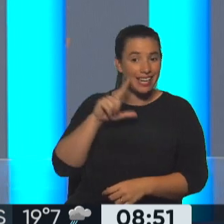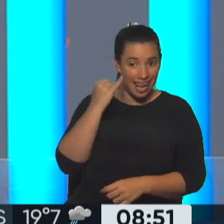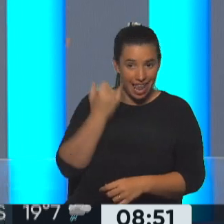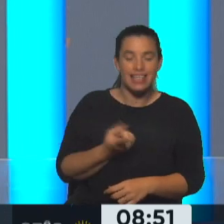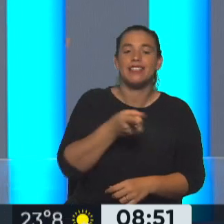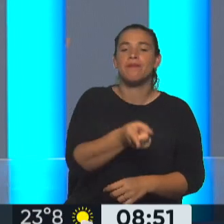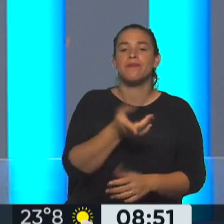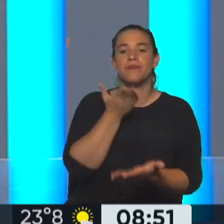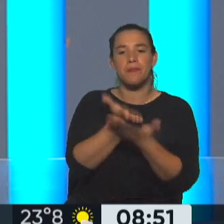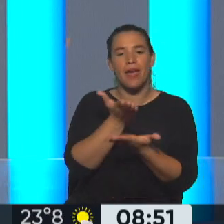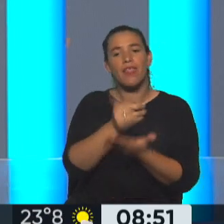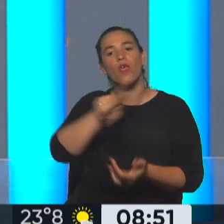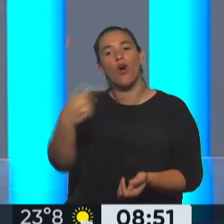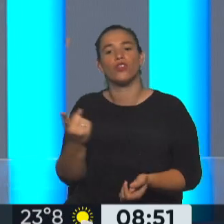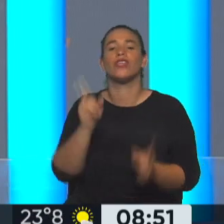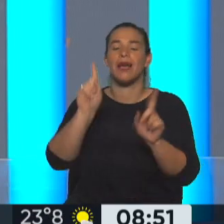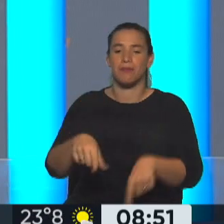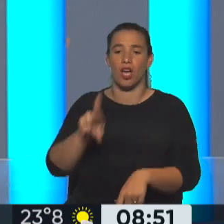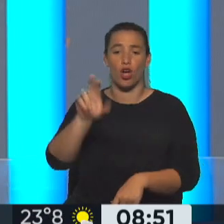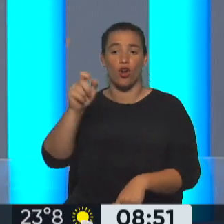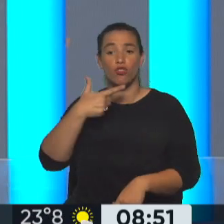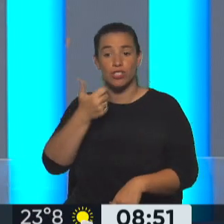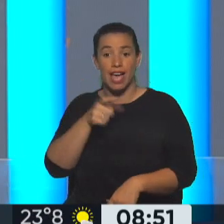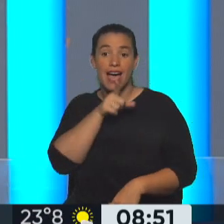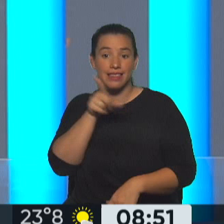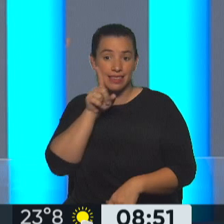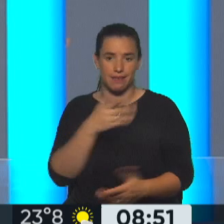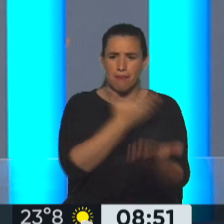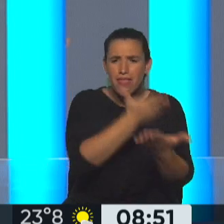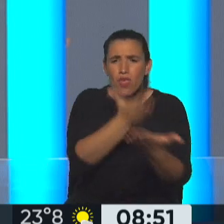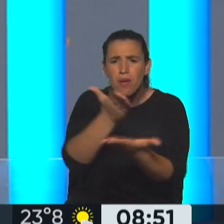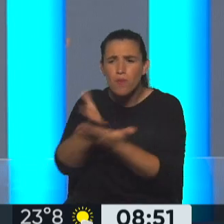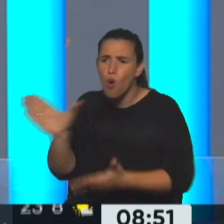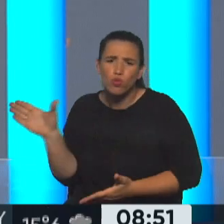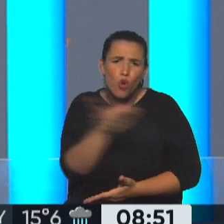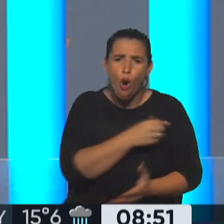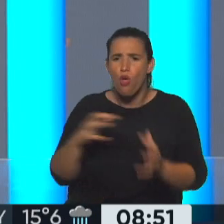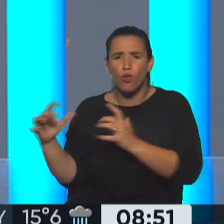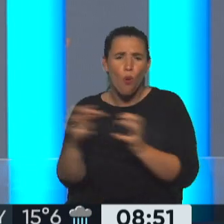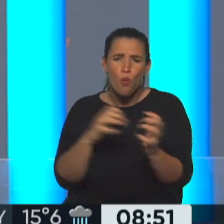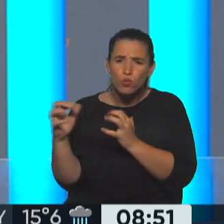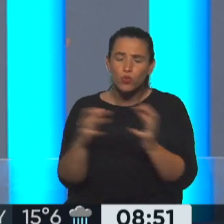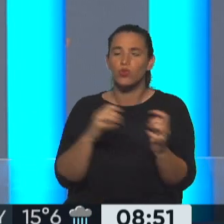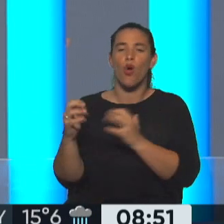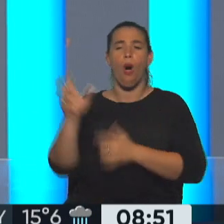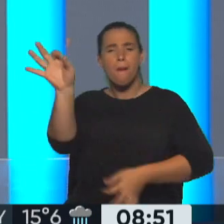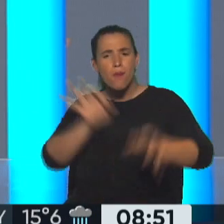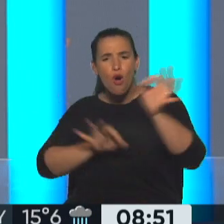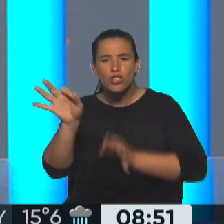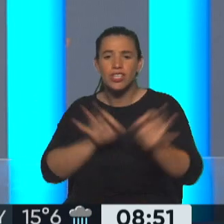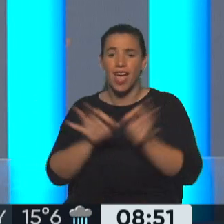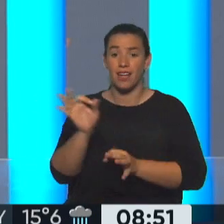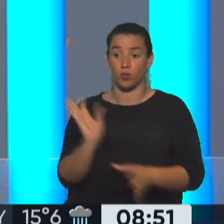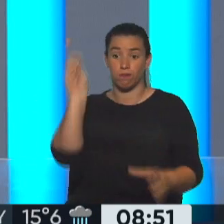a Horacio Rosati. Es decir que todas esas discusiones y esos proyectos que ya están